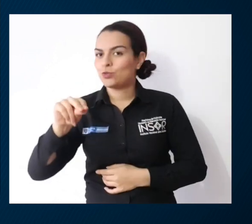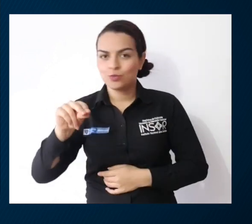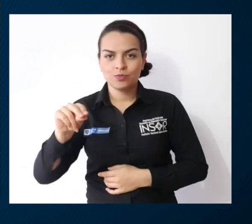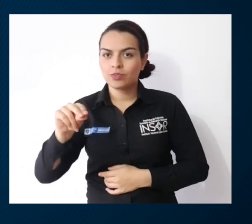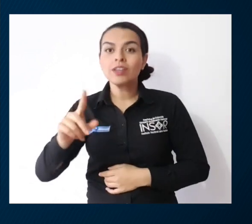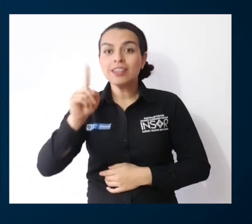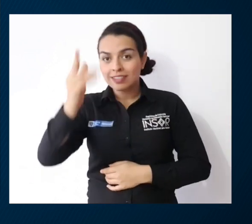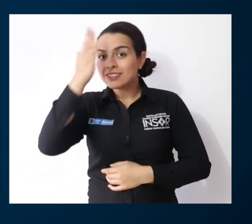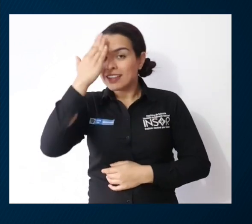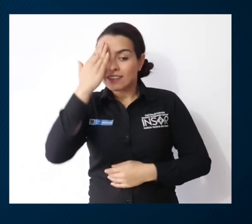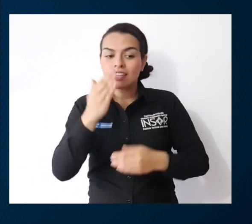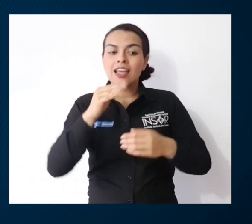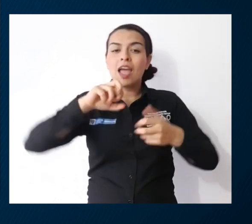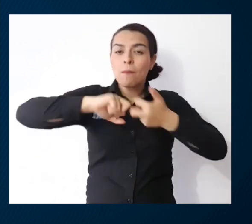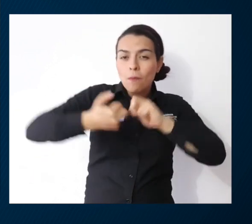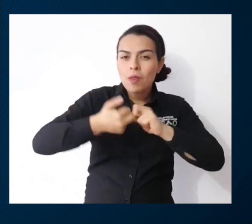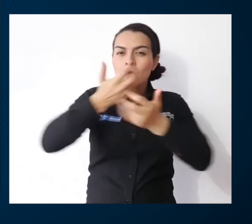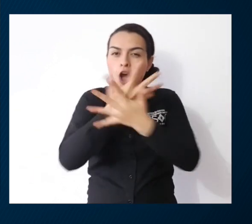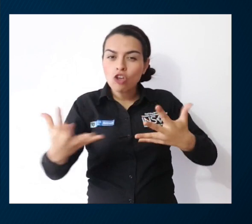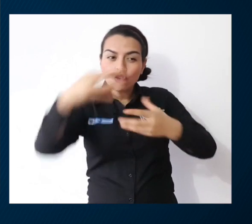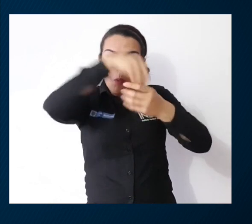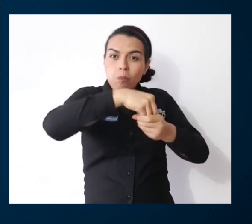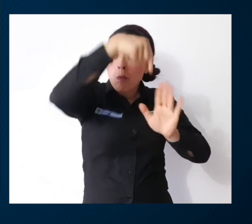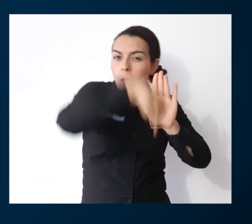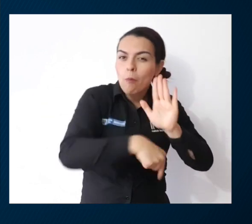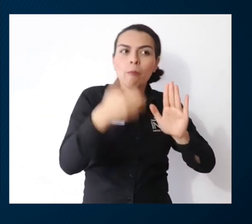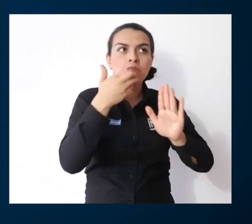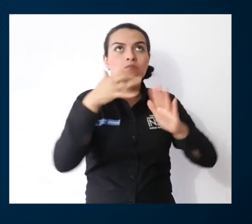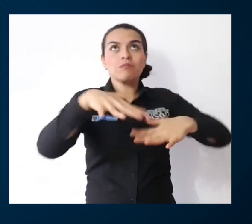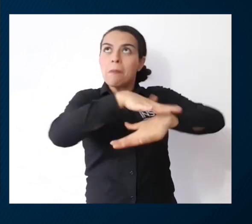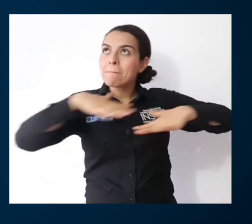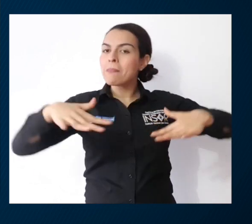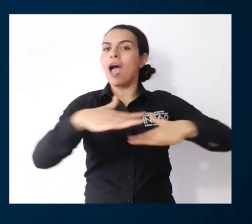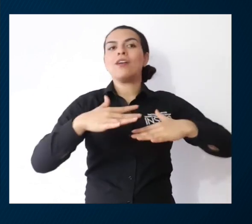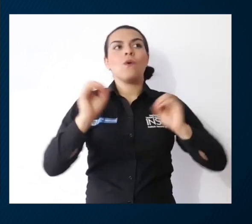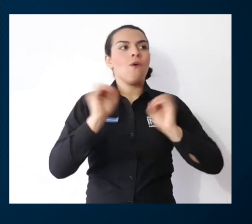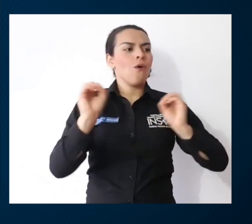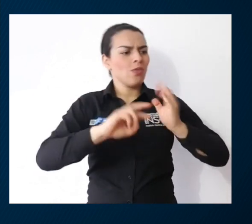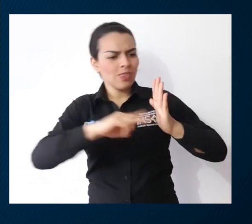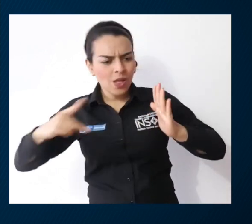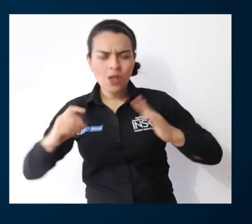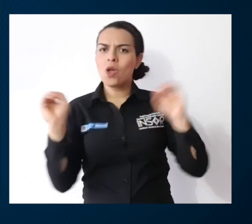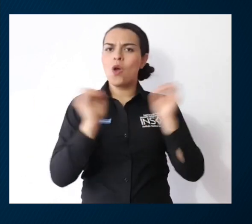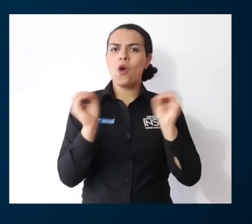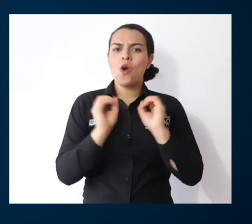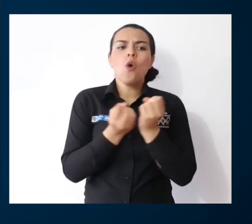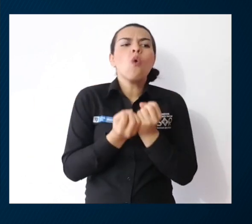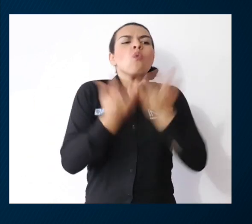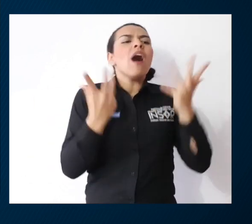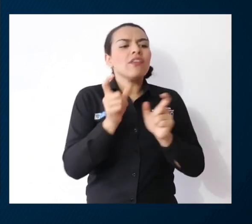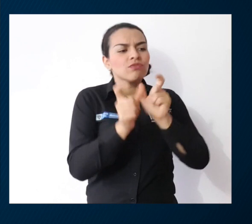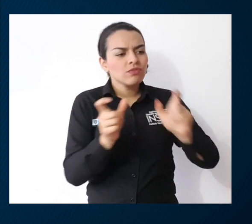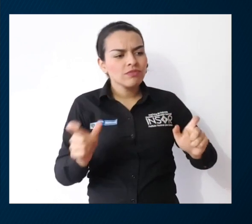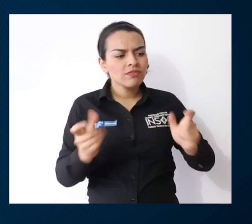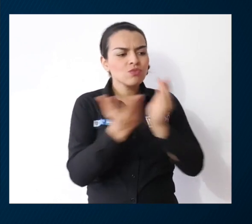decir, dificultades estructurales como la infraestructura, como la relación técnica, la cantidad de estudiantes